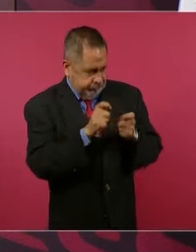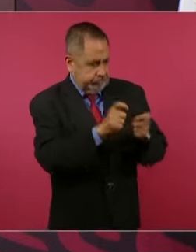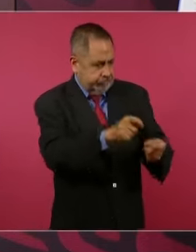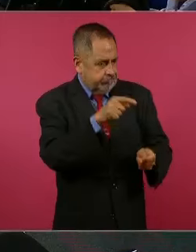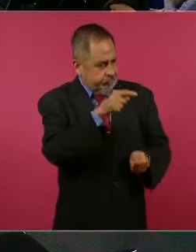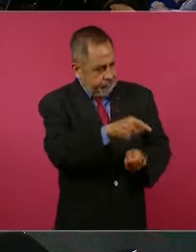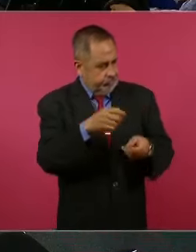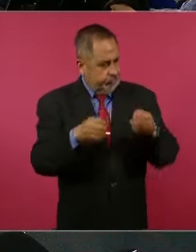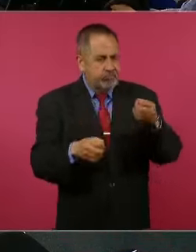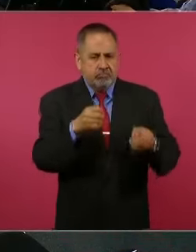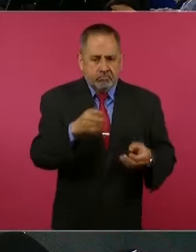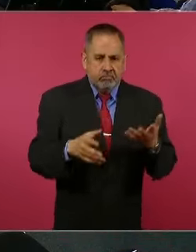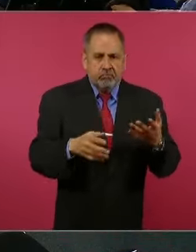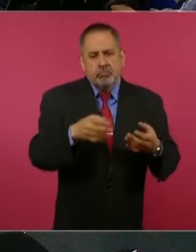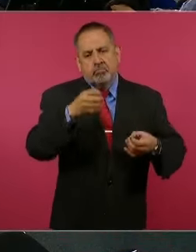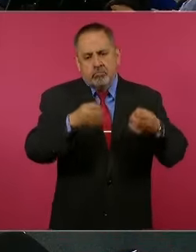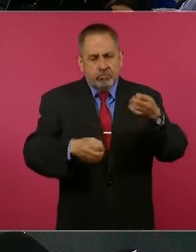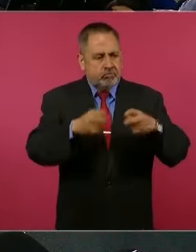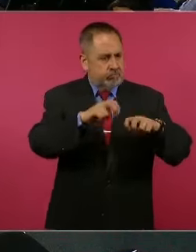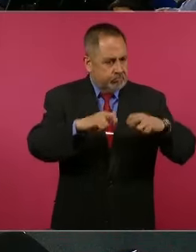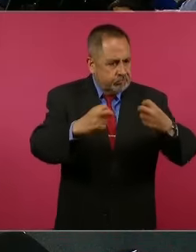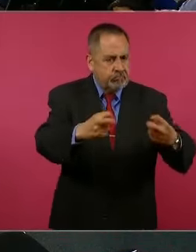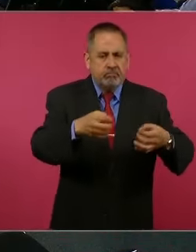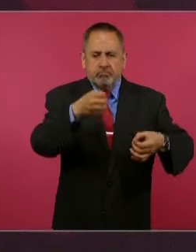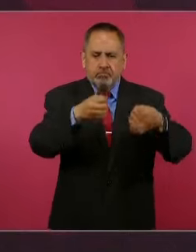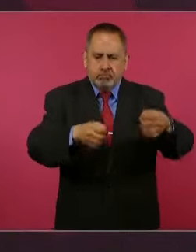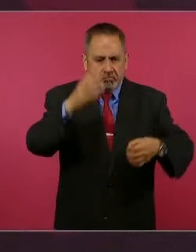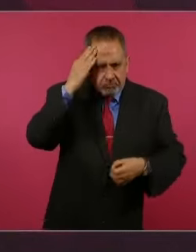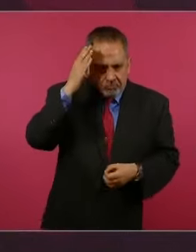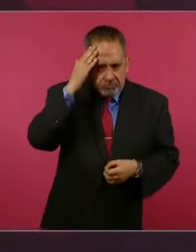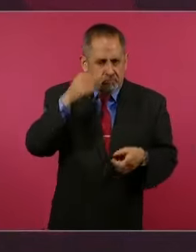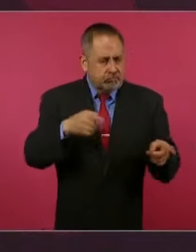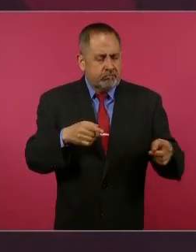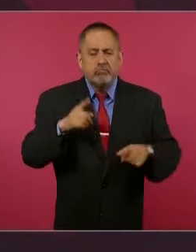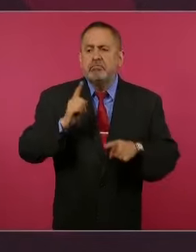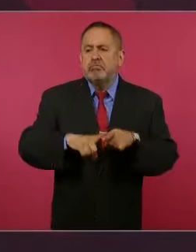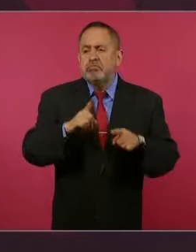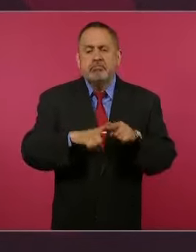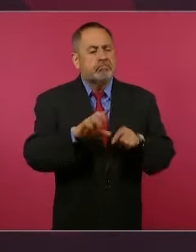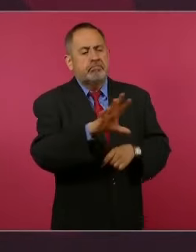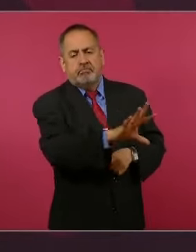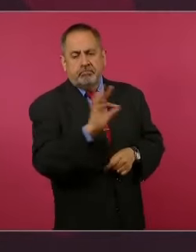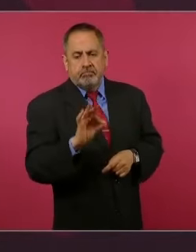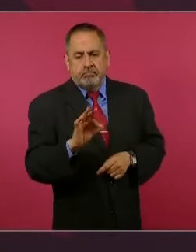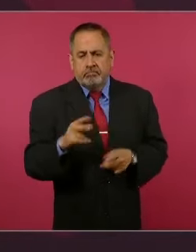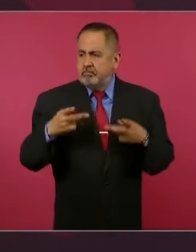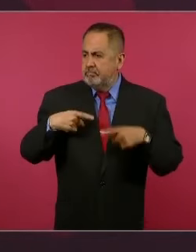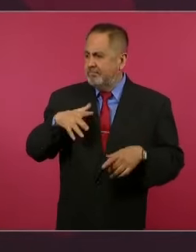y a los magistrados y a los ministros que los elige el